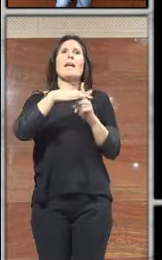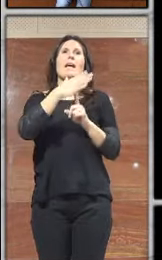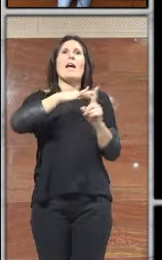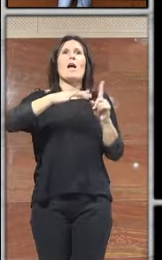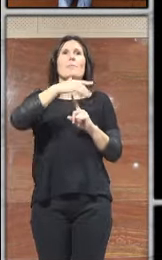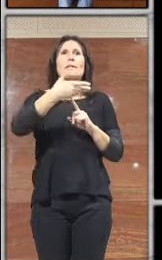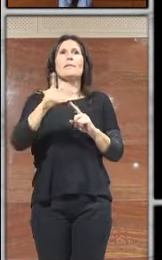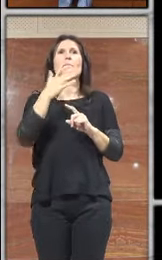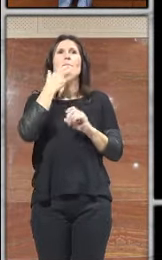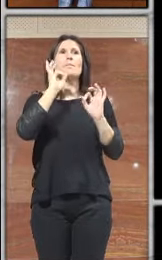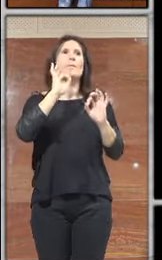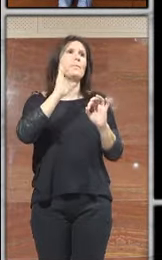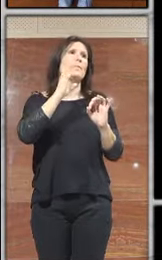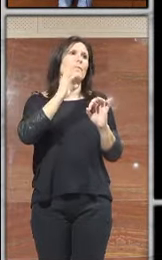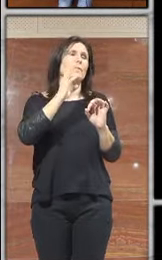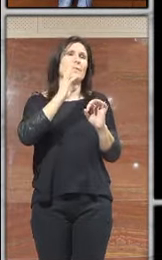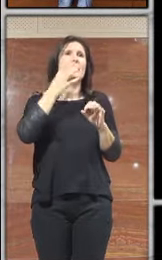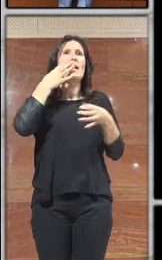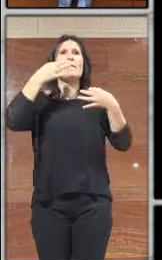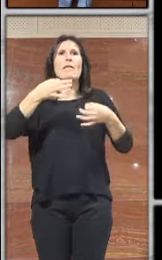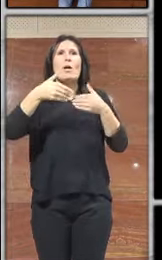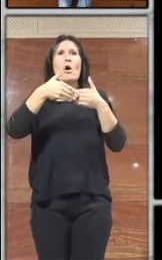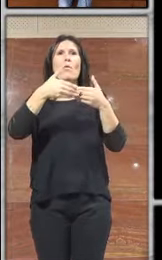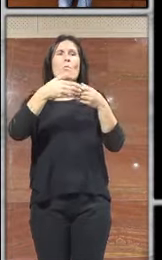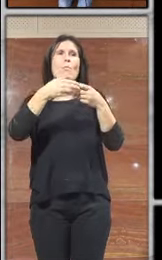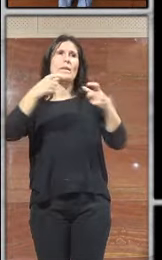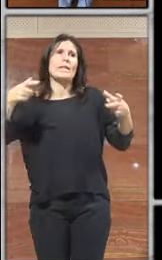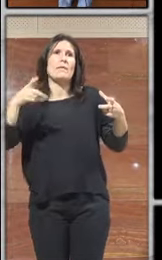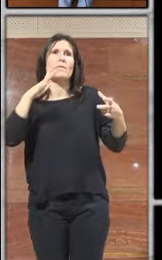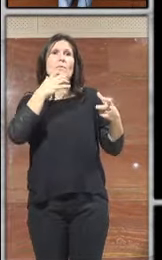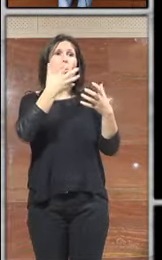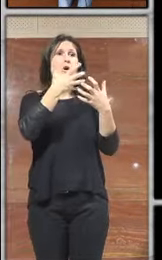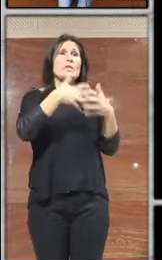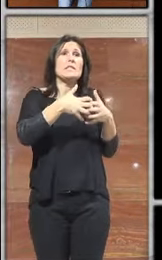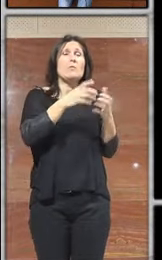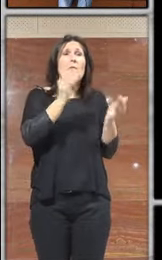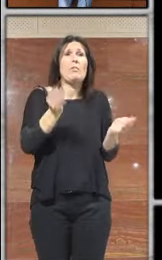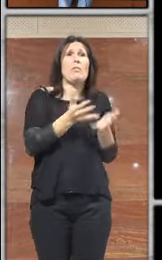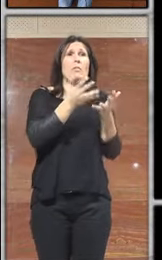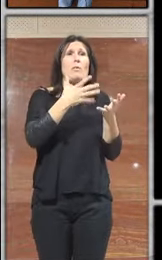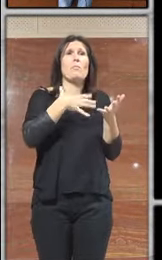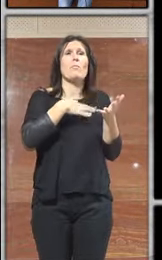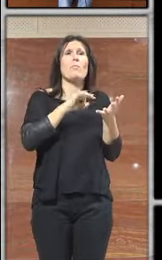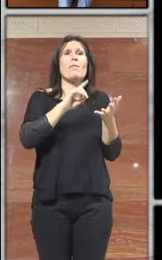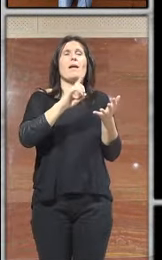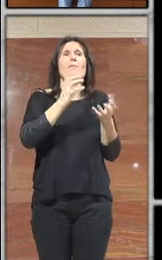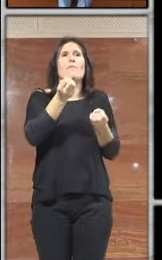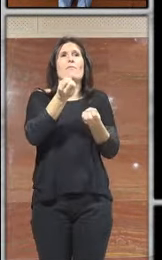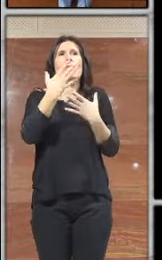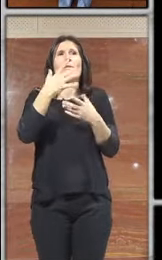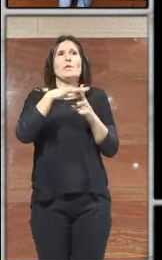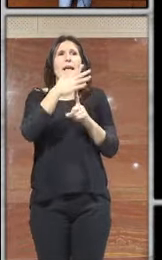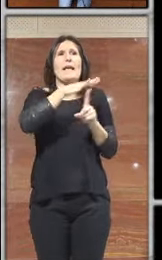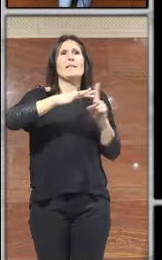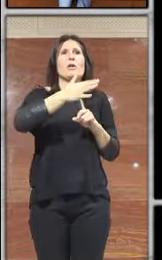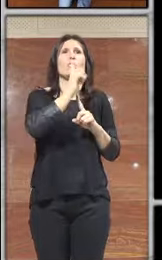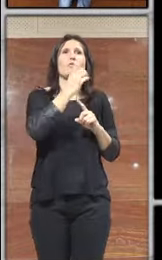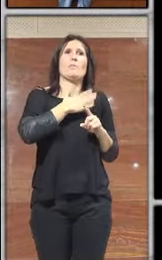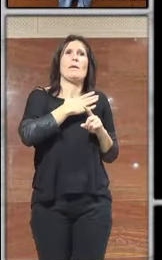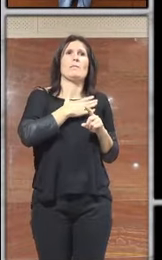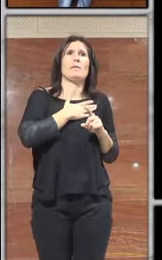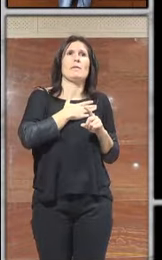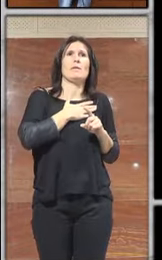aumentada, que yo pueda disponer con un, que yo, con un pequeño dispositivo, pueda obtener información del entorno que no es aparente para mí o que no está